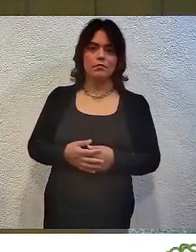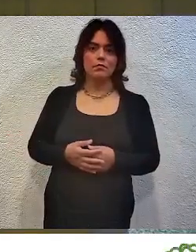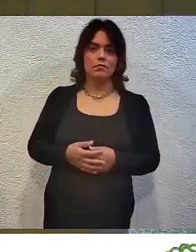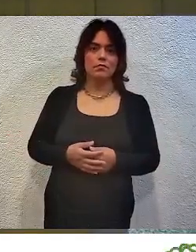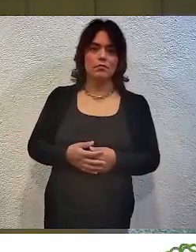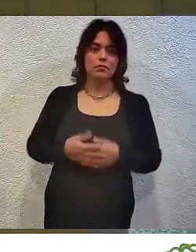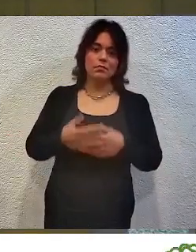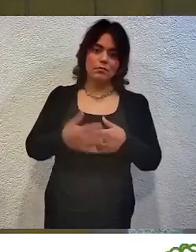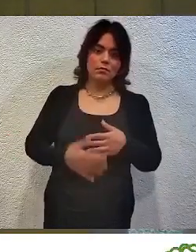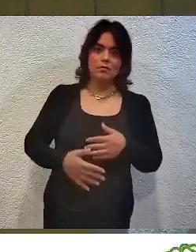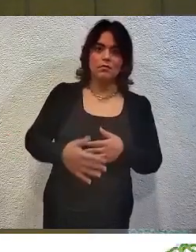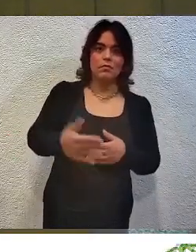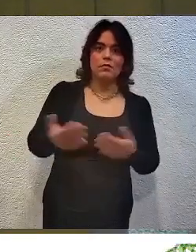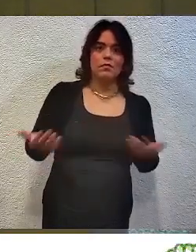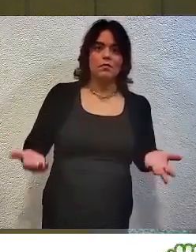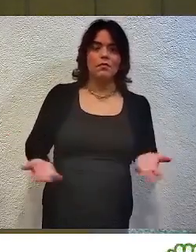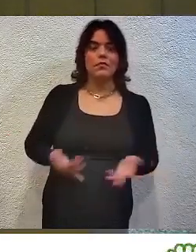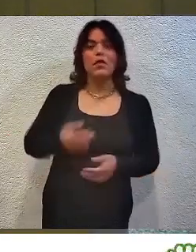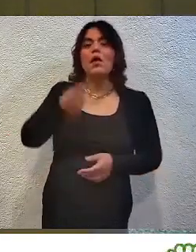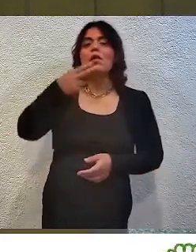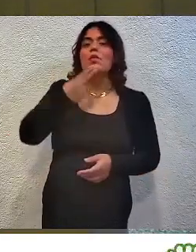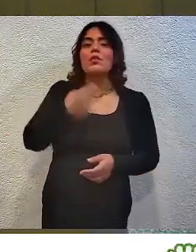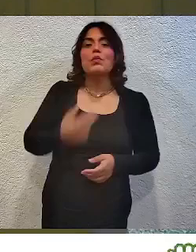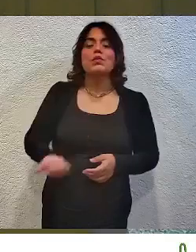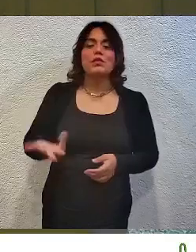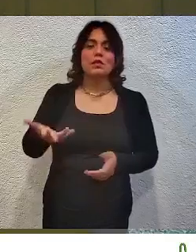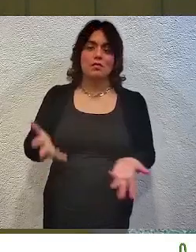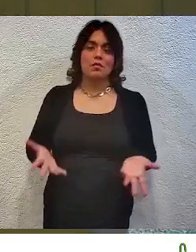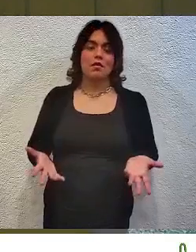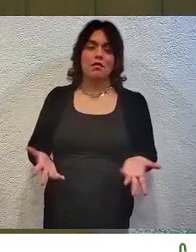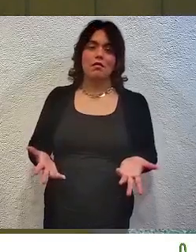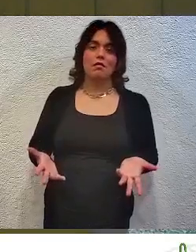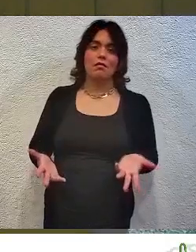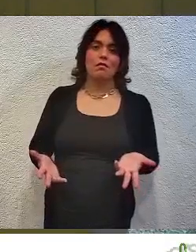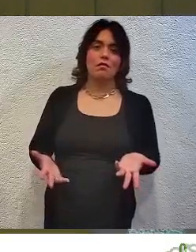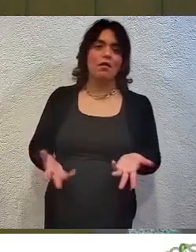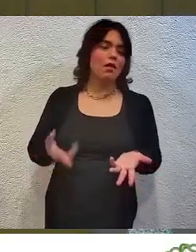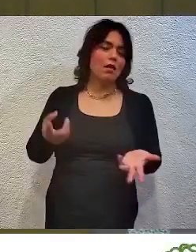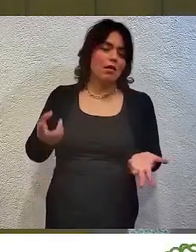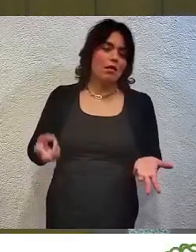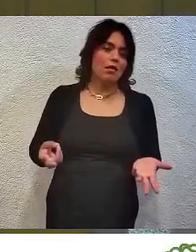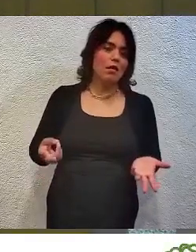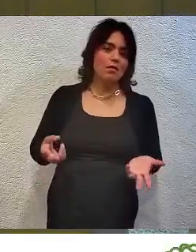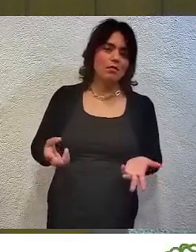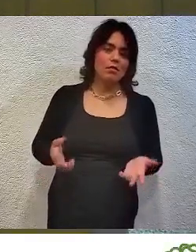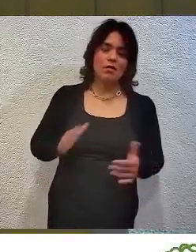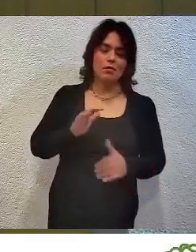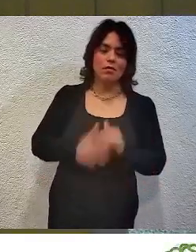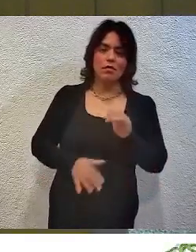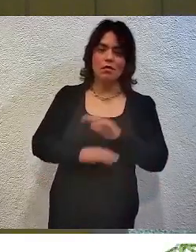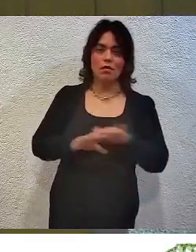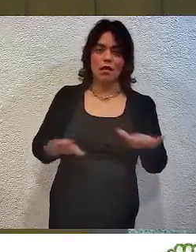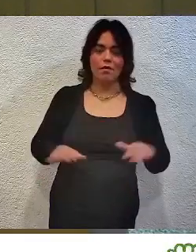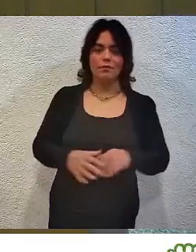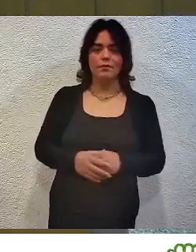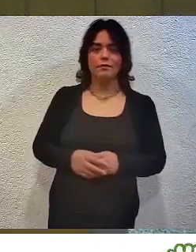de improcedencia y se debió de haber declarado el sobreseimiento del procedimiento. Pero mi intervención va en